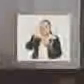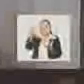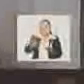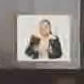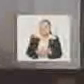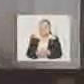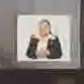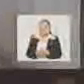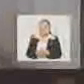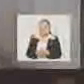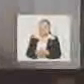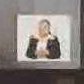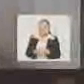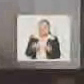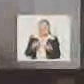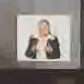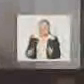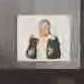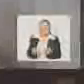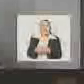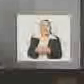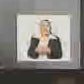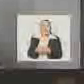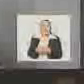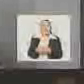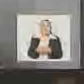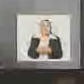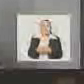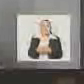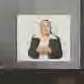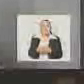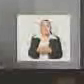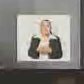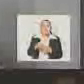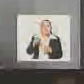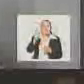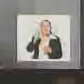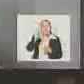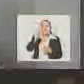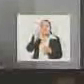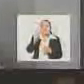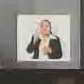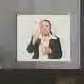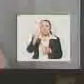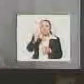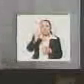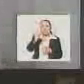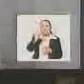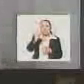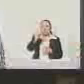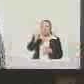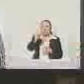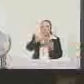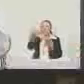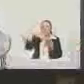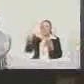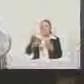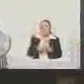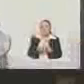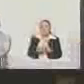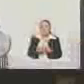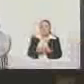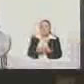Gracias. Tiene ahora la palabra la candidata común de los partidos de la Revolución Democrática y del Trabajo. Adelante.